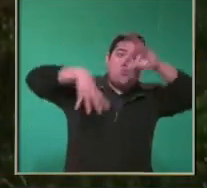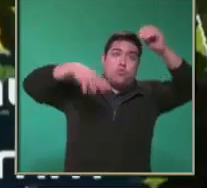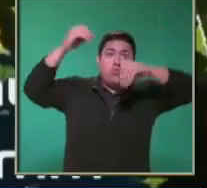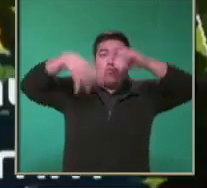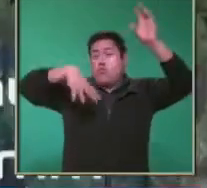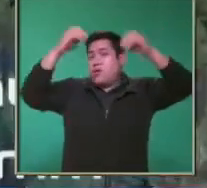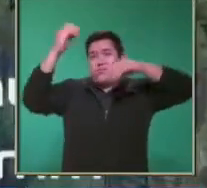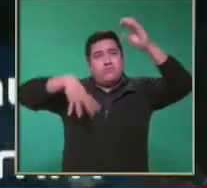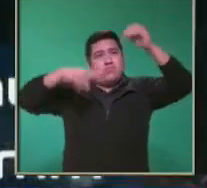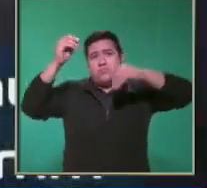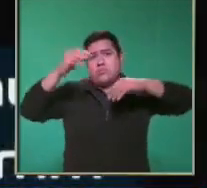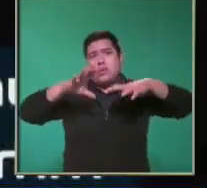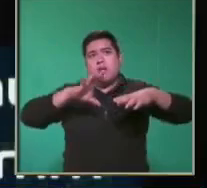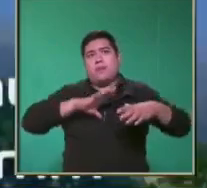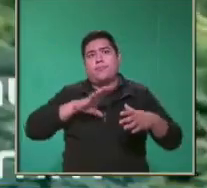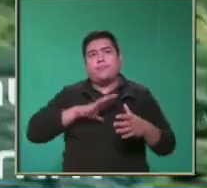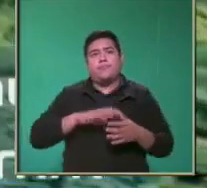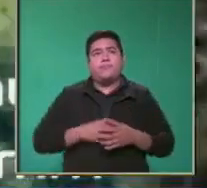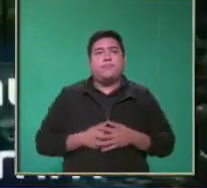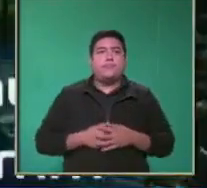humedad.